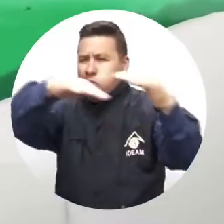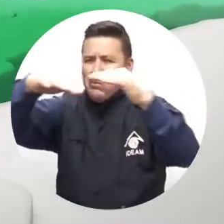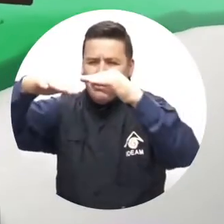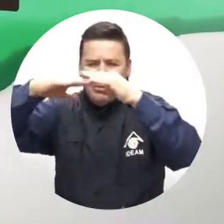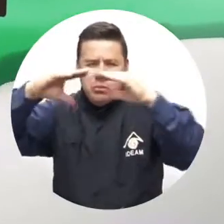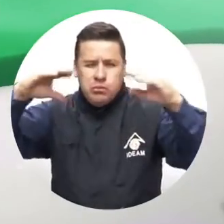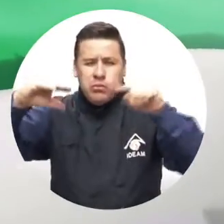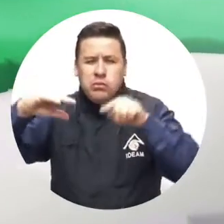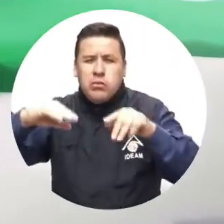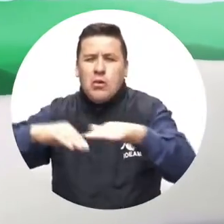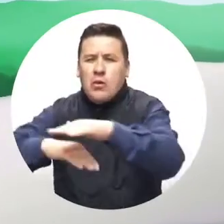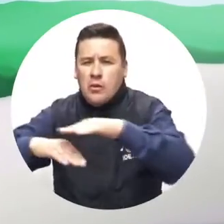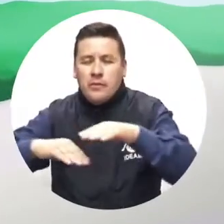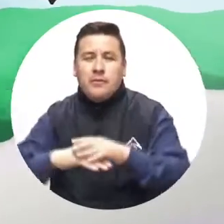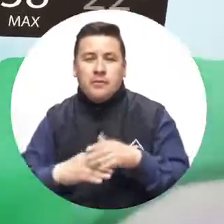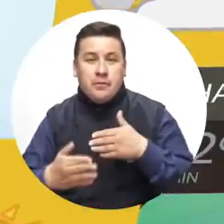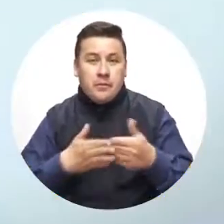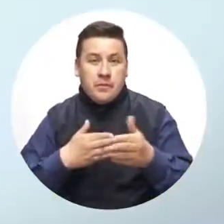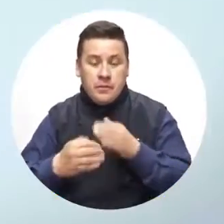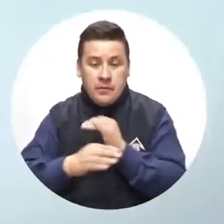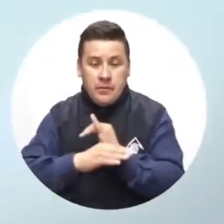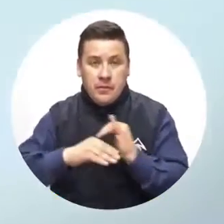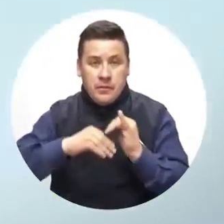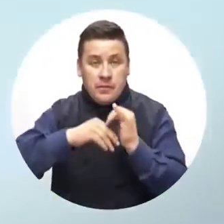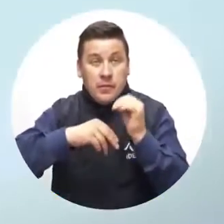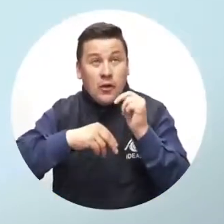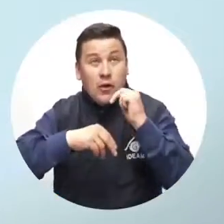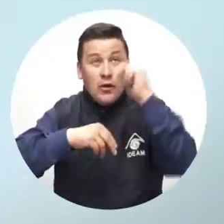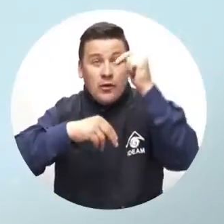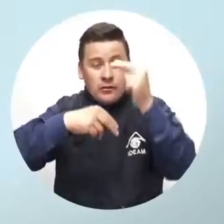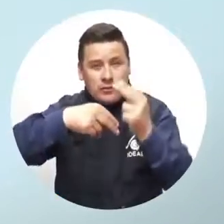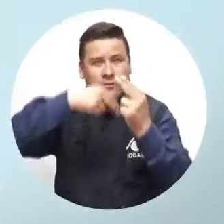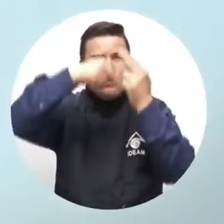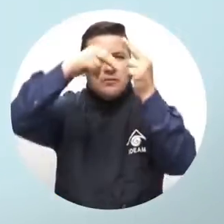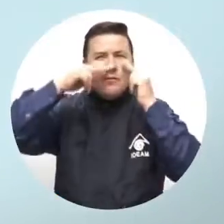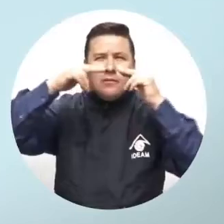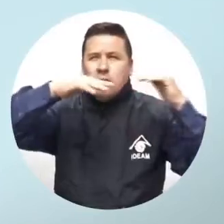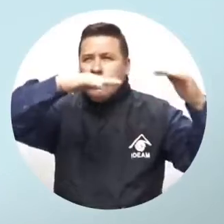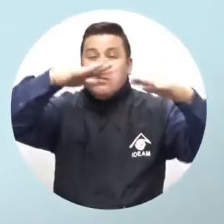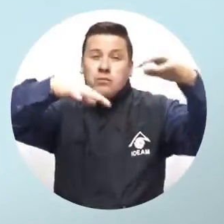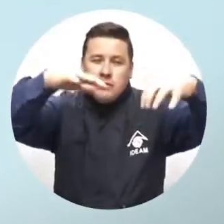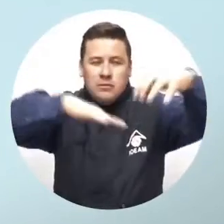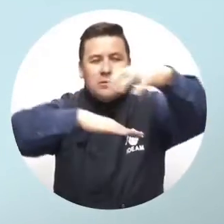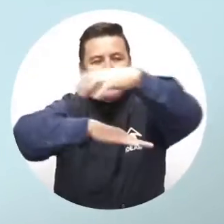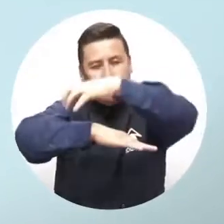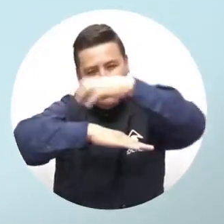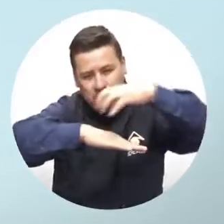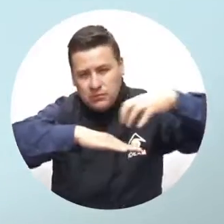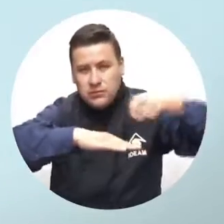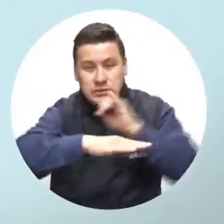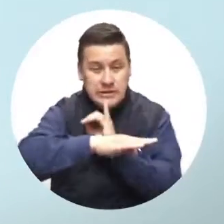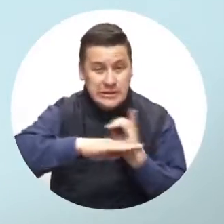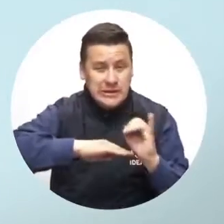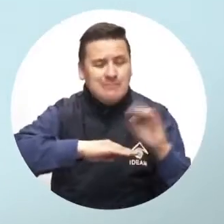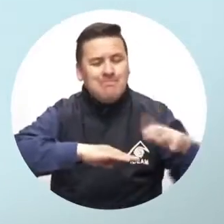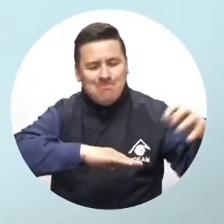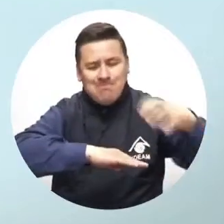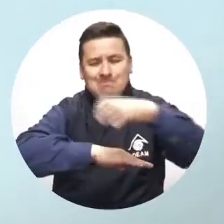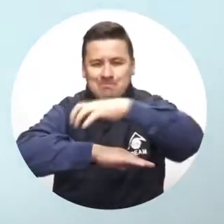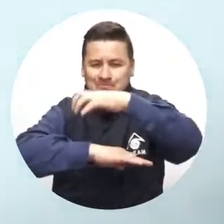encapotado en el resto de la zona. Sobre el archipiélago del norte de Colombia prevalece el cielo cubierto y lloviznas en algunas zonas de la